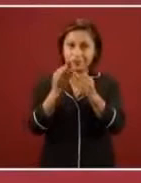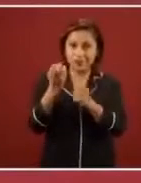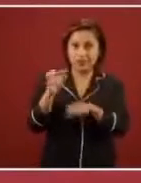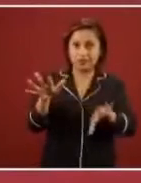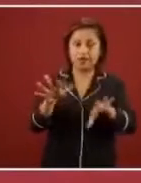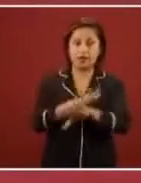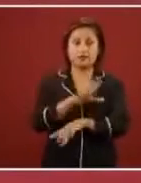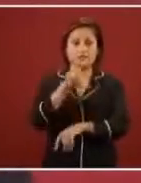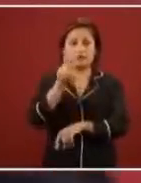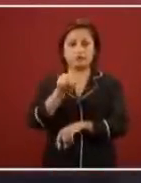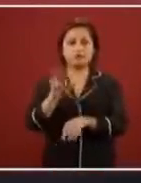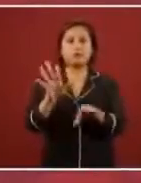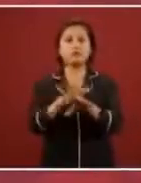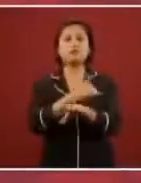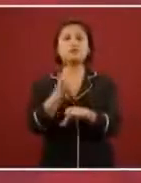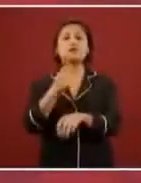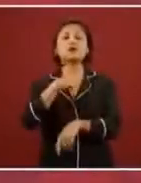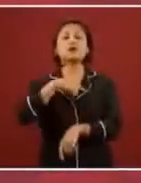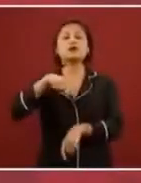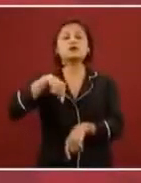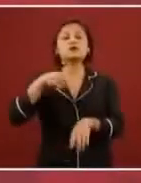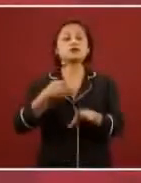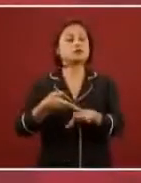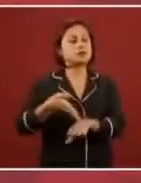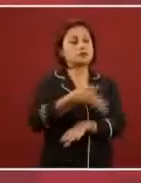mismo que hicieron los que